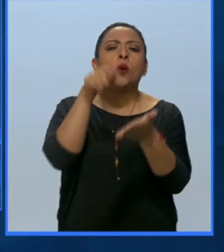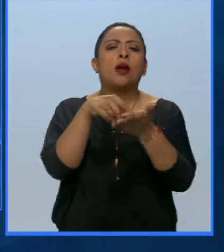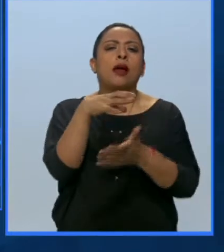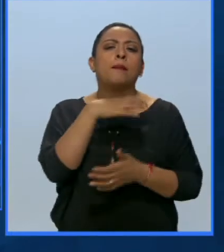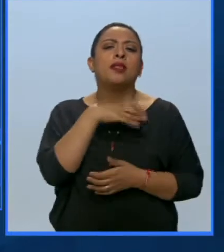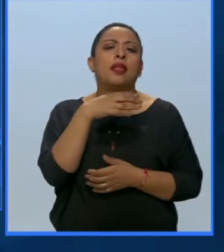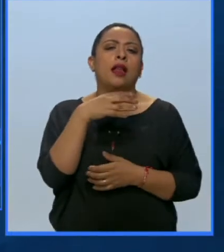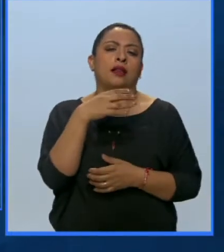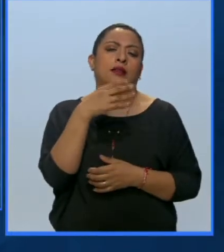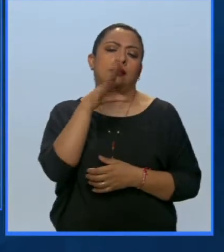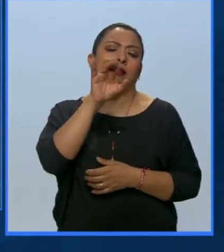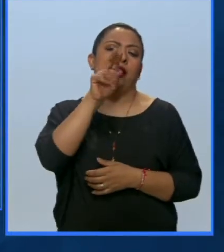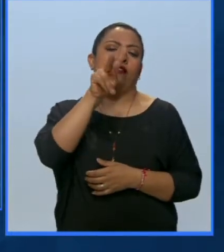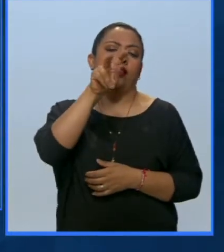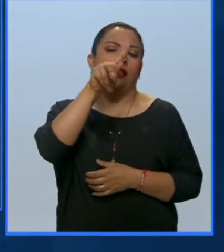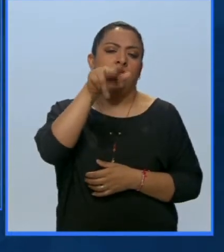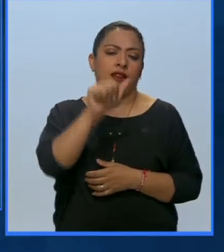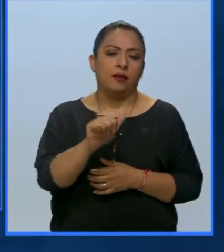cervantina.